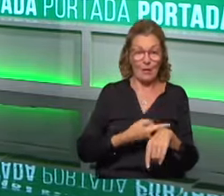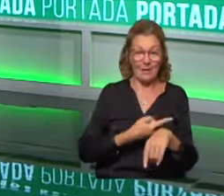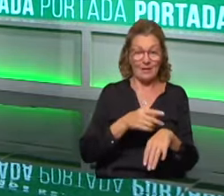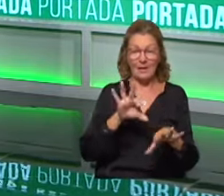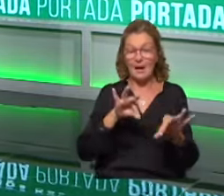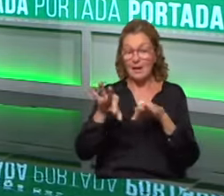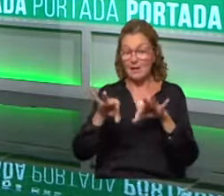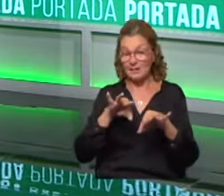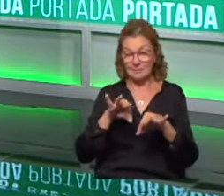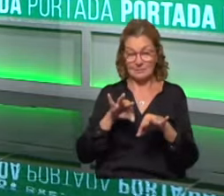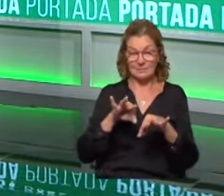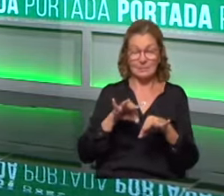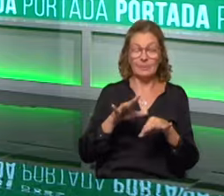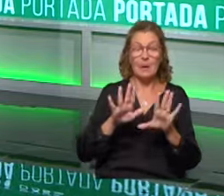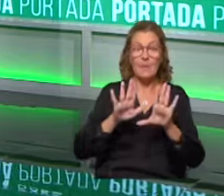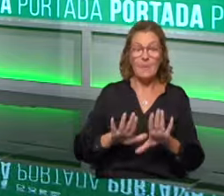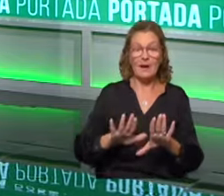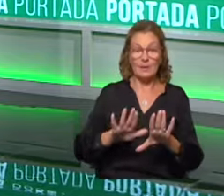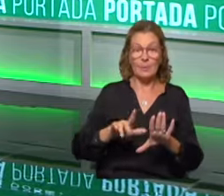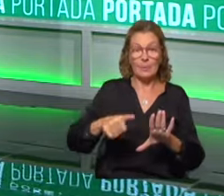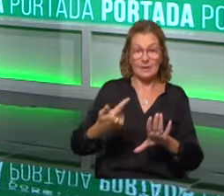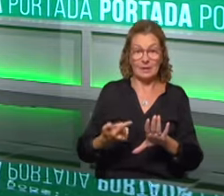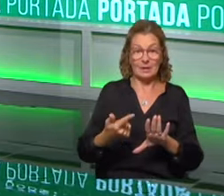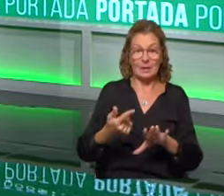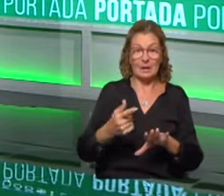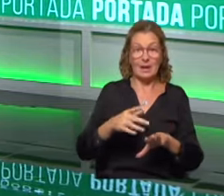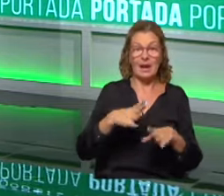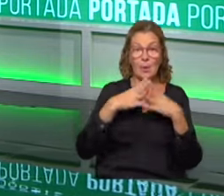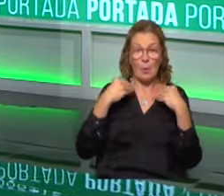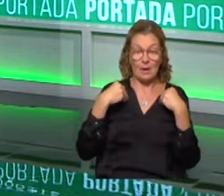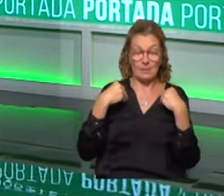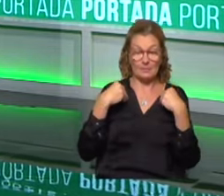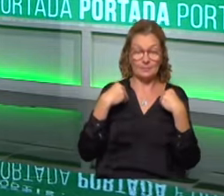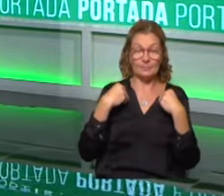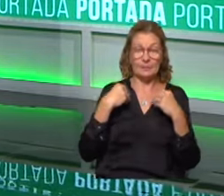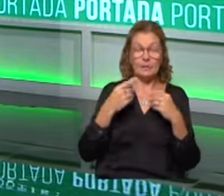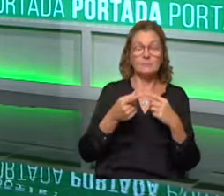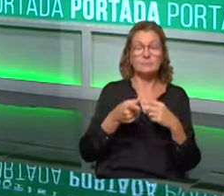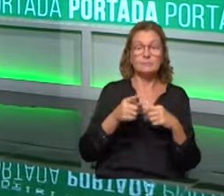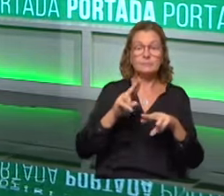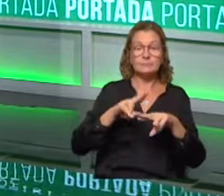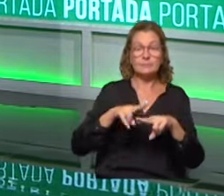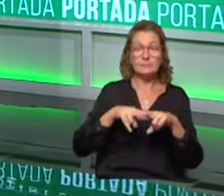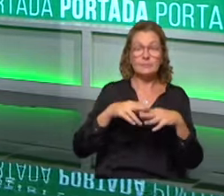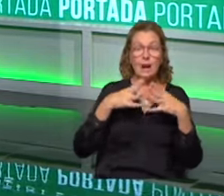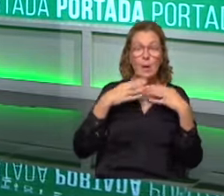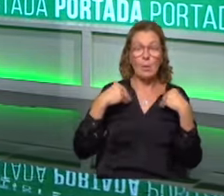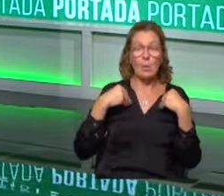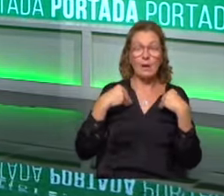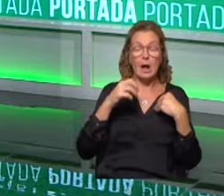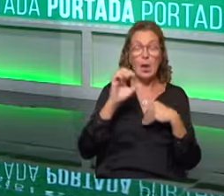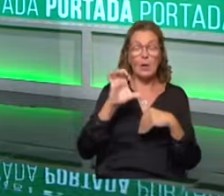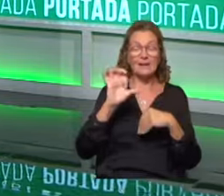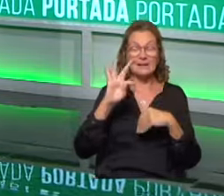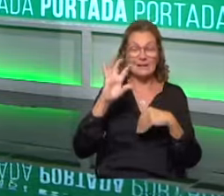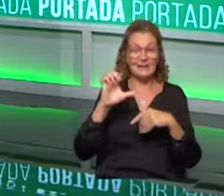además, habrá paros zonales de 24 horas a nivel de inicial y primaria. Y el martes pararán las escuelas del oeste, el